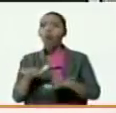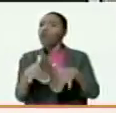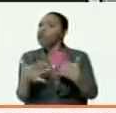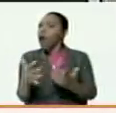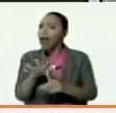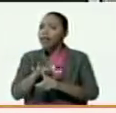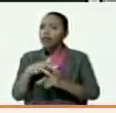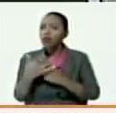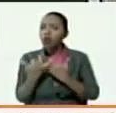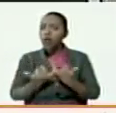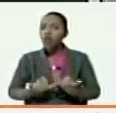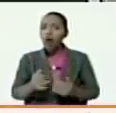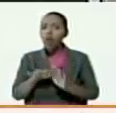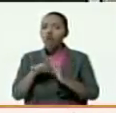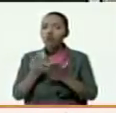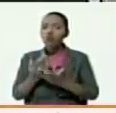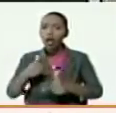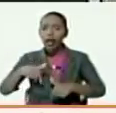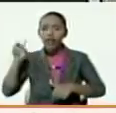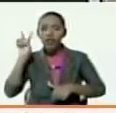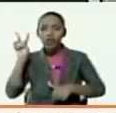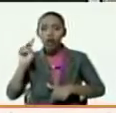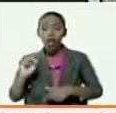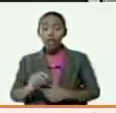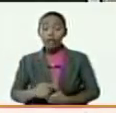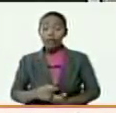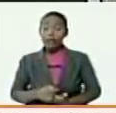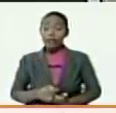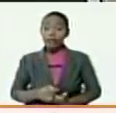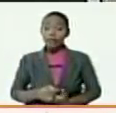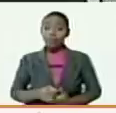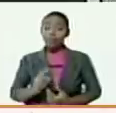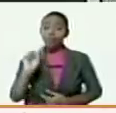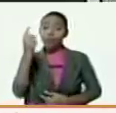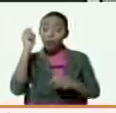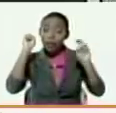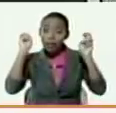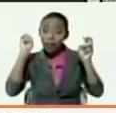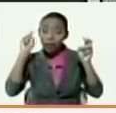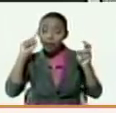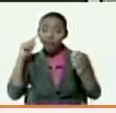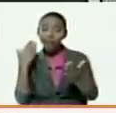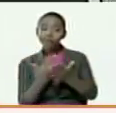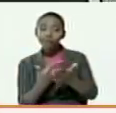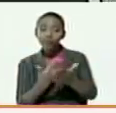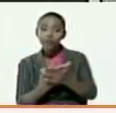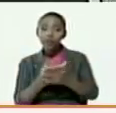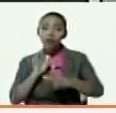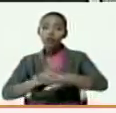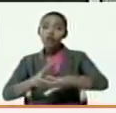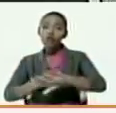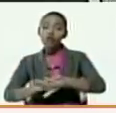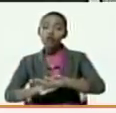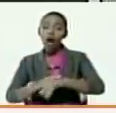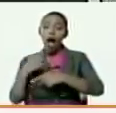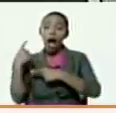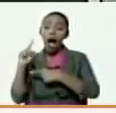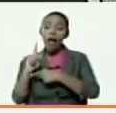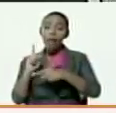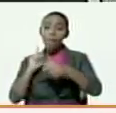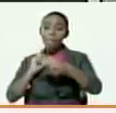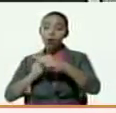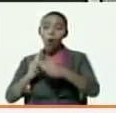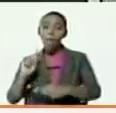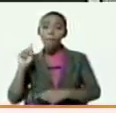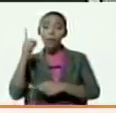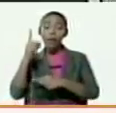actual en el mundo y en Venezuela. En primer lugar, confirmar, informar que efectivamente se confirmó el primer